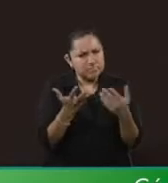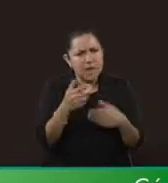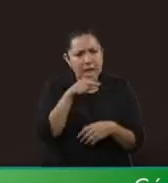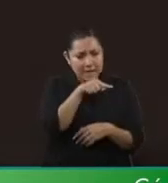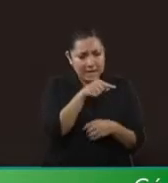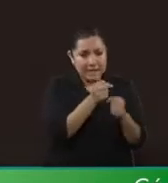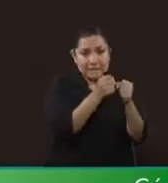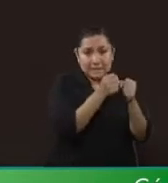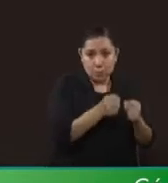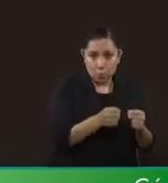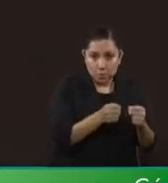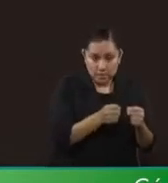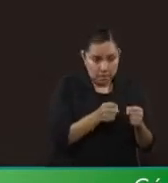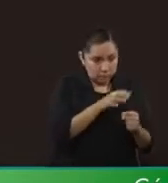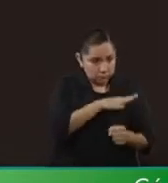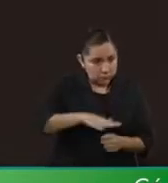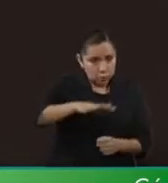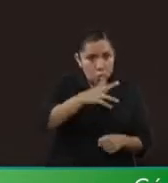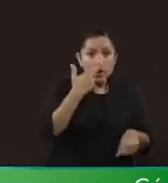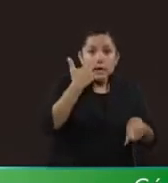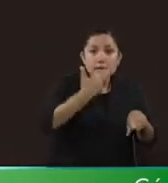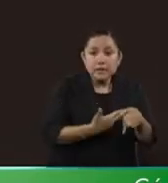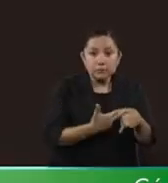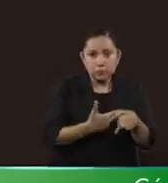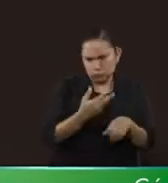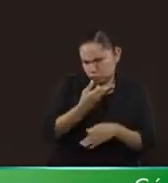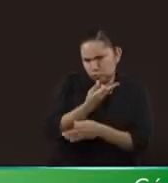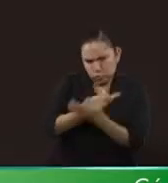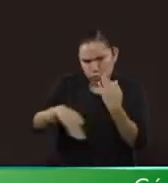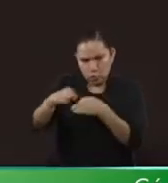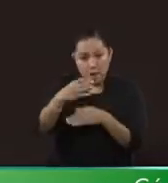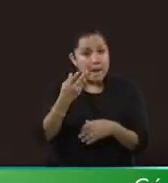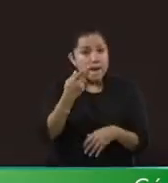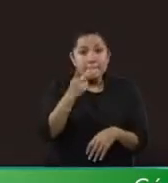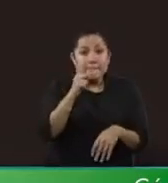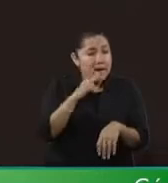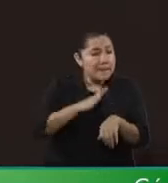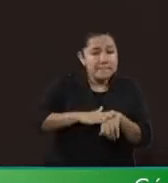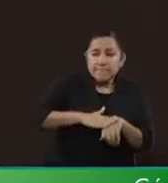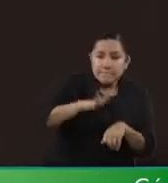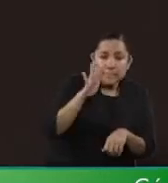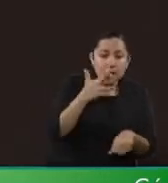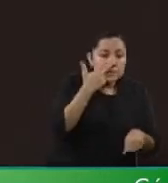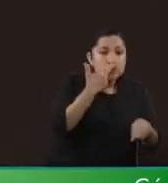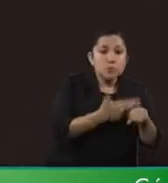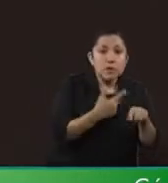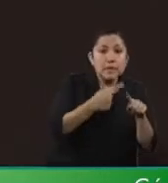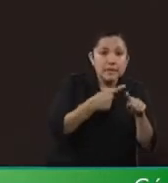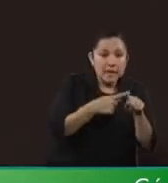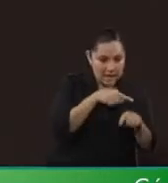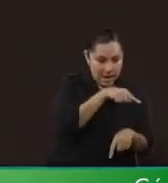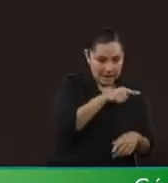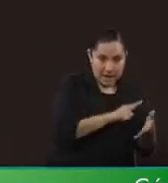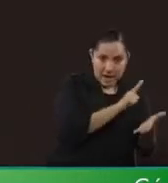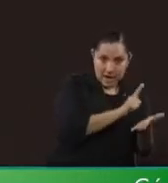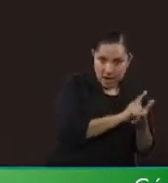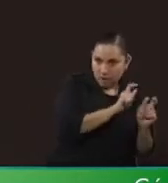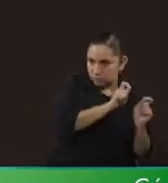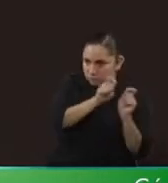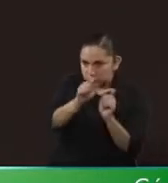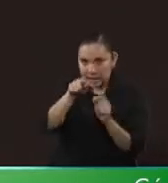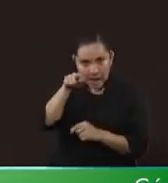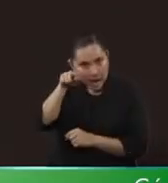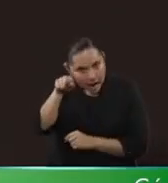de todos, lo es principalmente de quien cuenta con los recursos y las facultades legales para